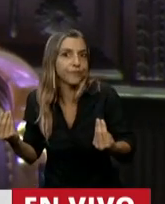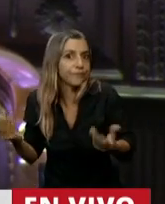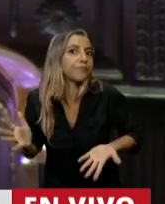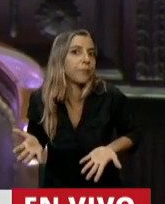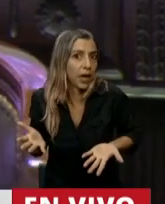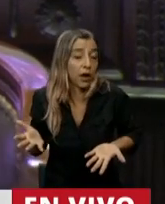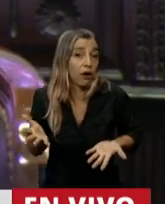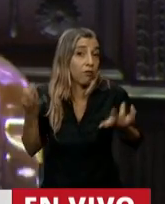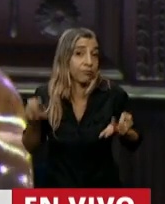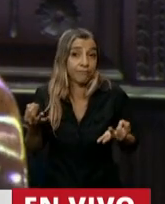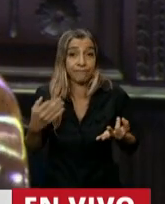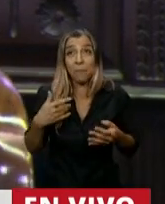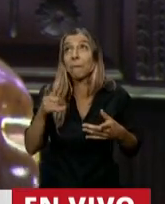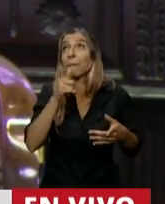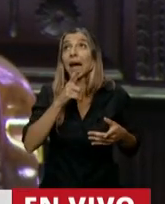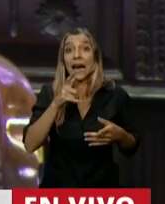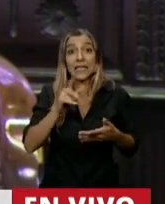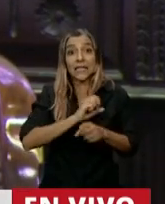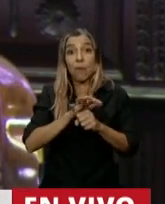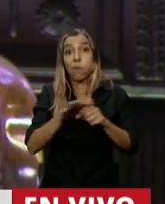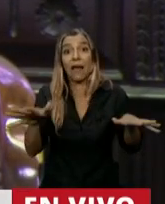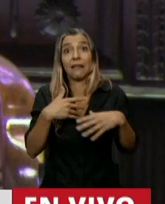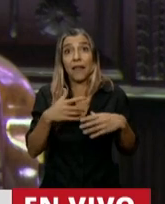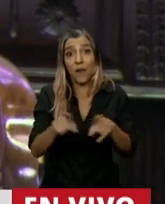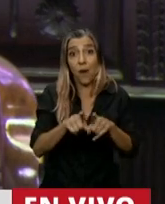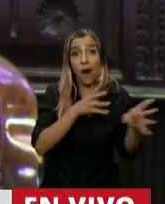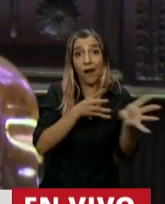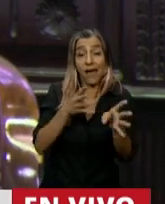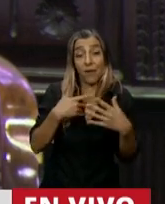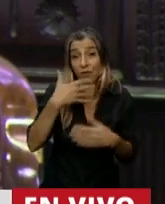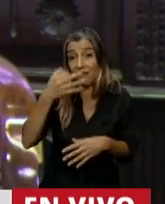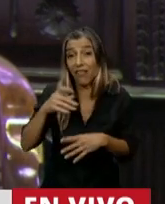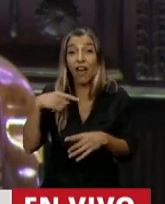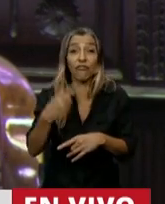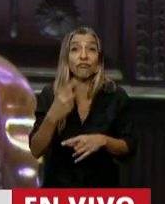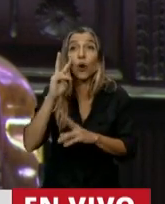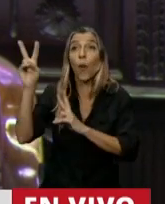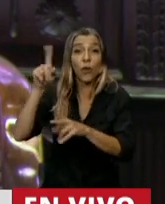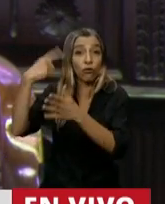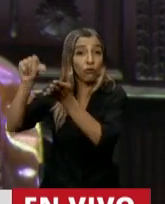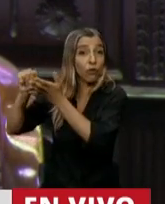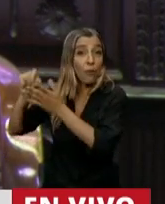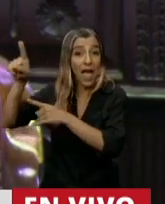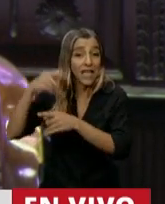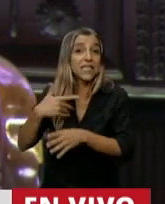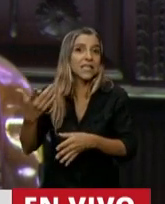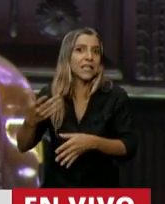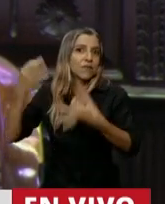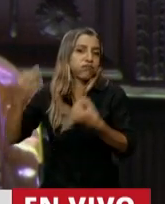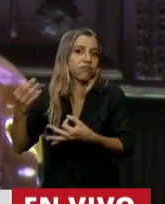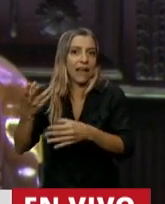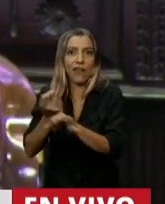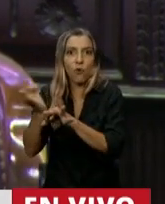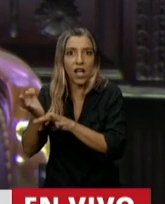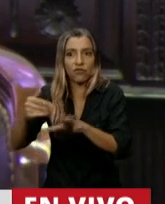lo que hicieron fue triplicar el presupuesto en educación, nos vamos a estar equivocando. Nosotros, cobrándole este impuesto, las ganancias a